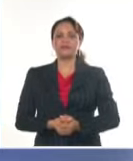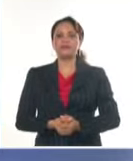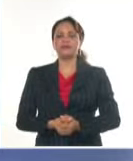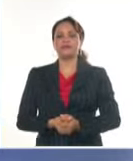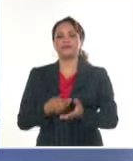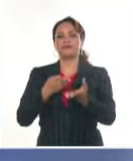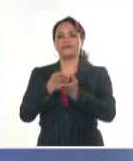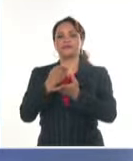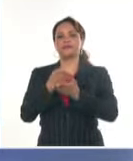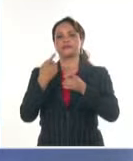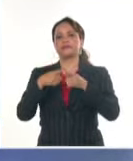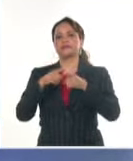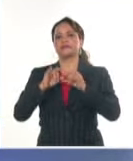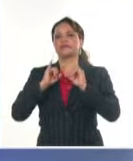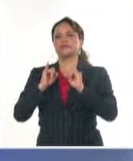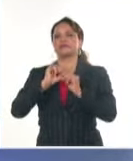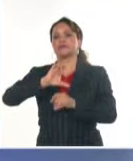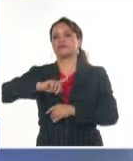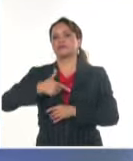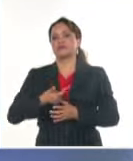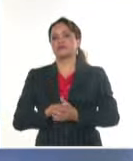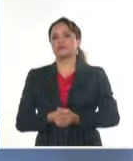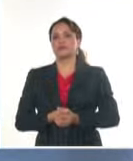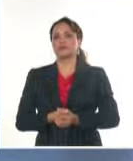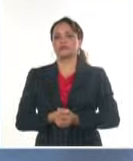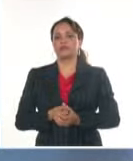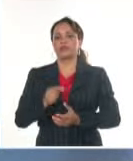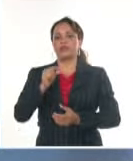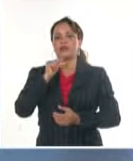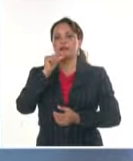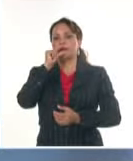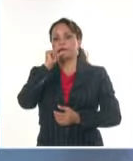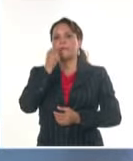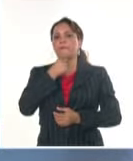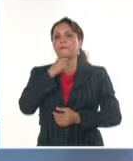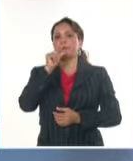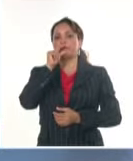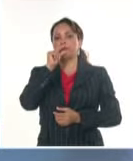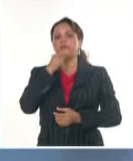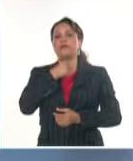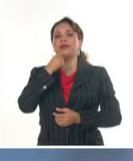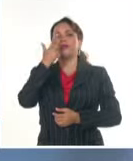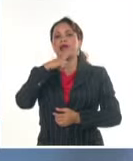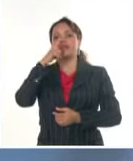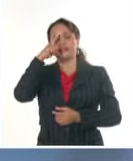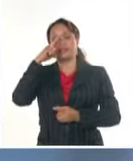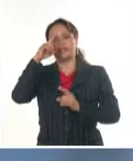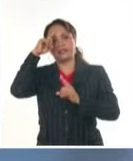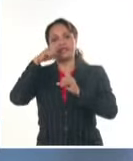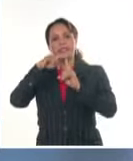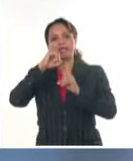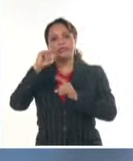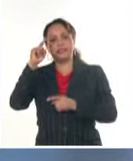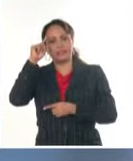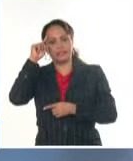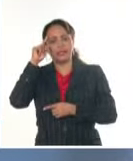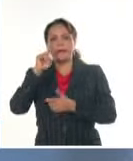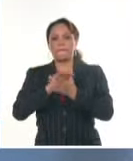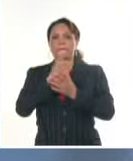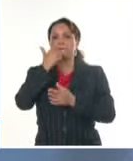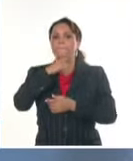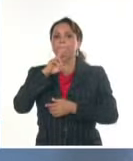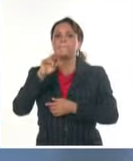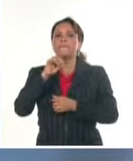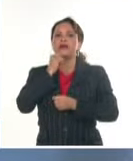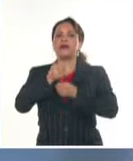Continuamos con otras notas culturales y es que Beatriz Márquez, la musicalísima, está hoy de cumpleaños. Cantante,